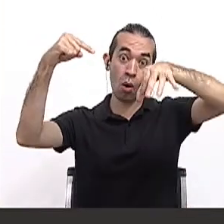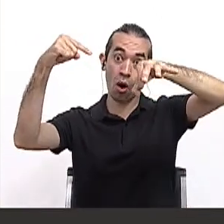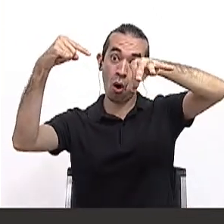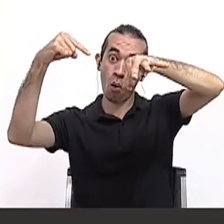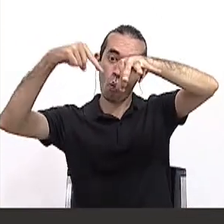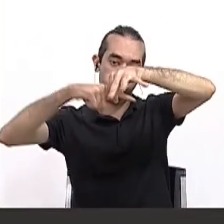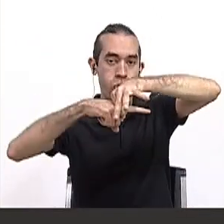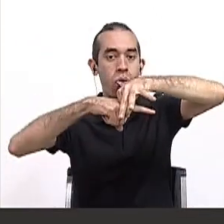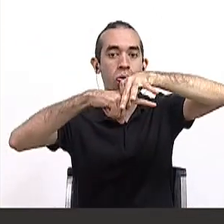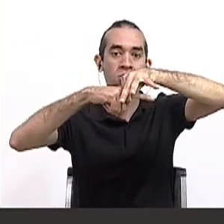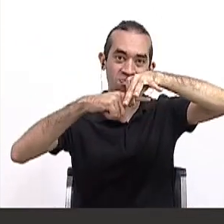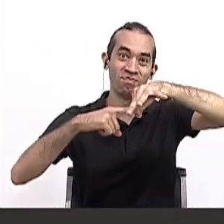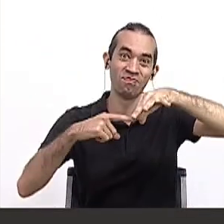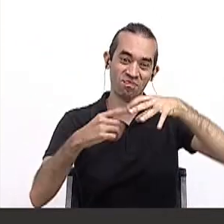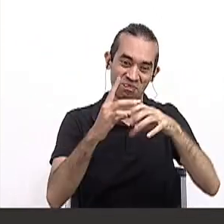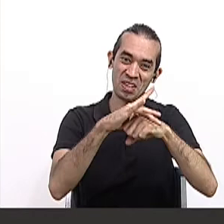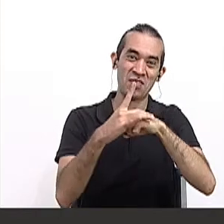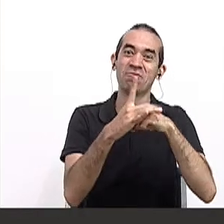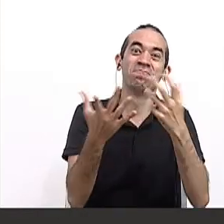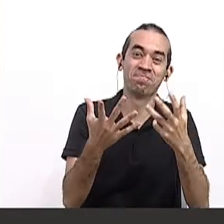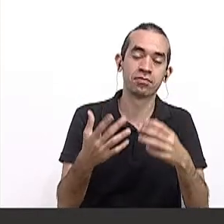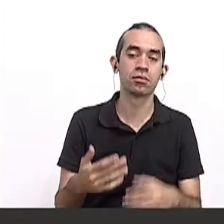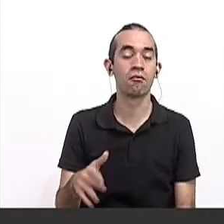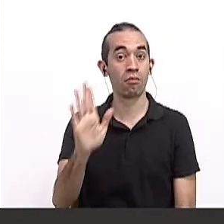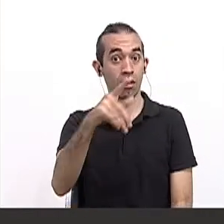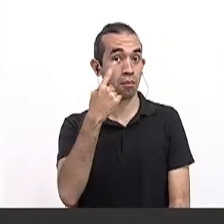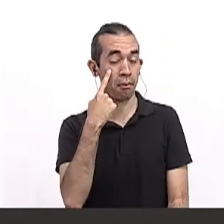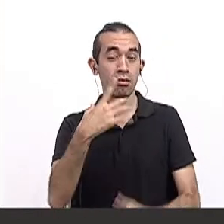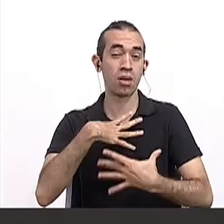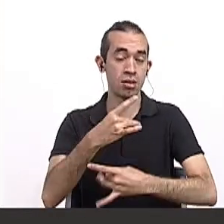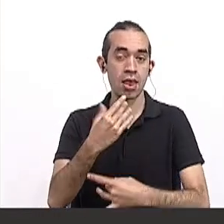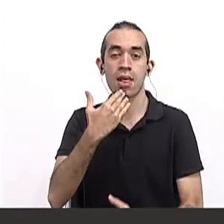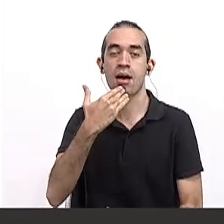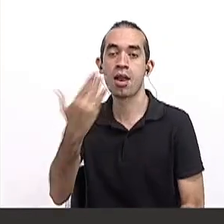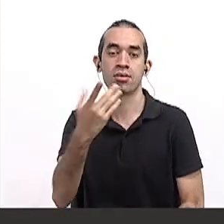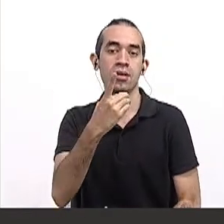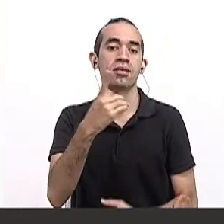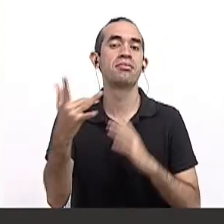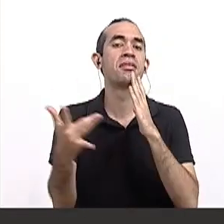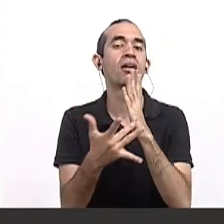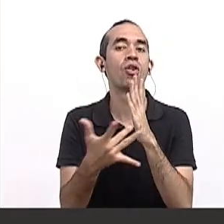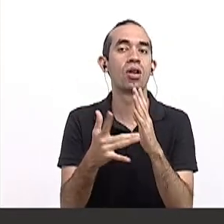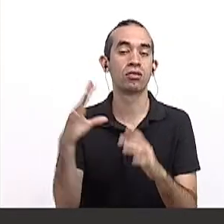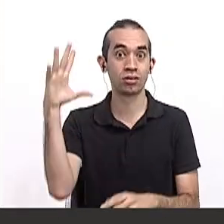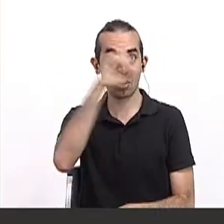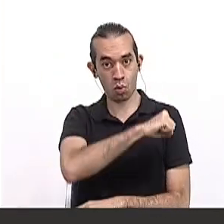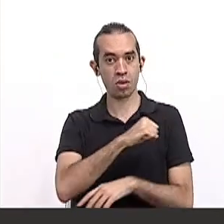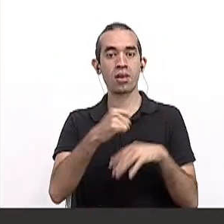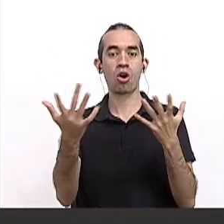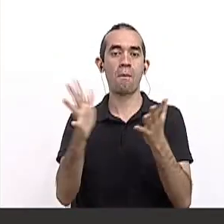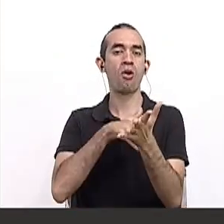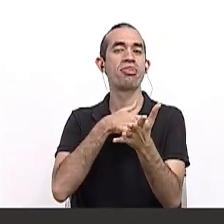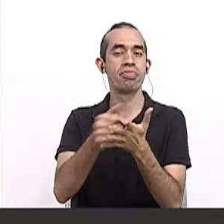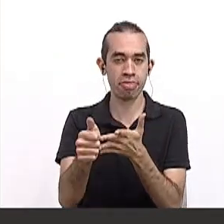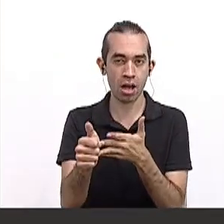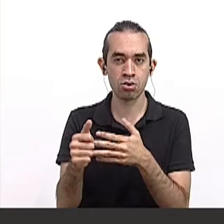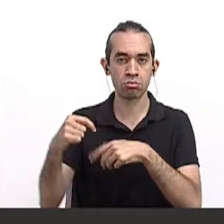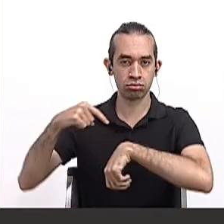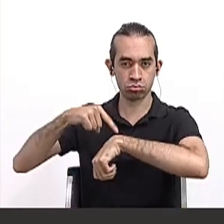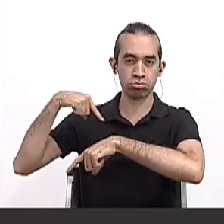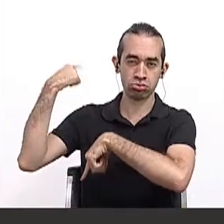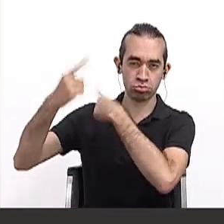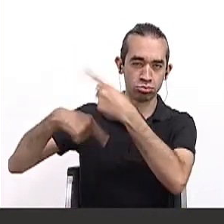a la tecnología, vean qué interesante, es posible conocer el avance de este daño a lo largo de